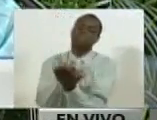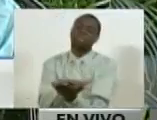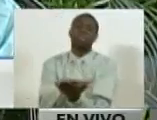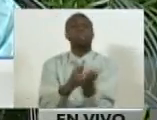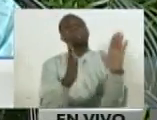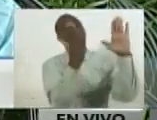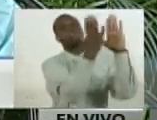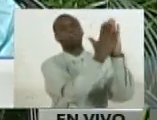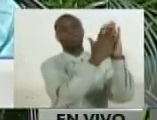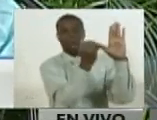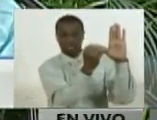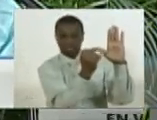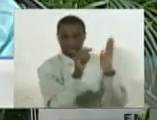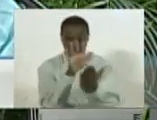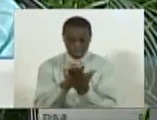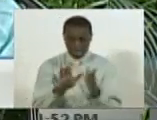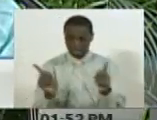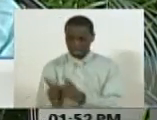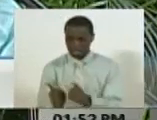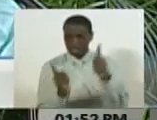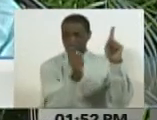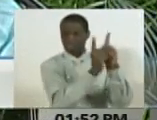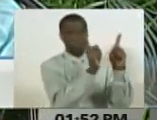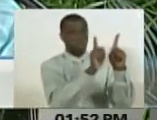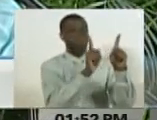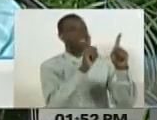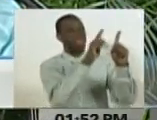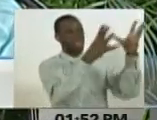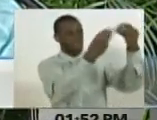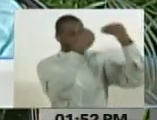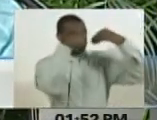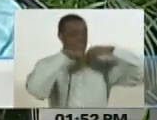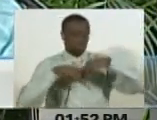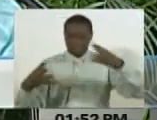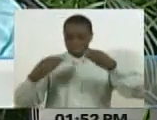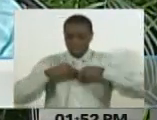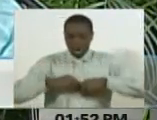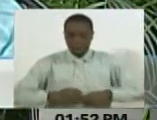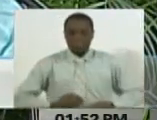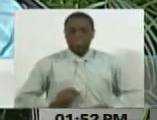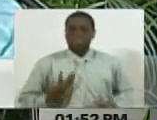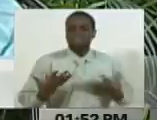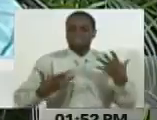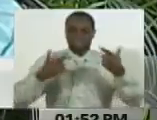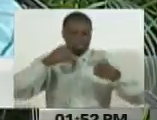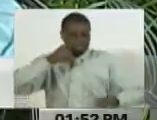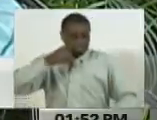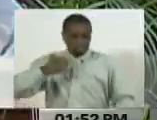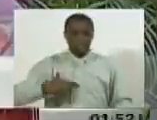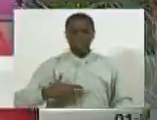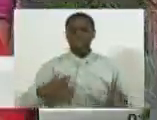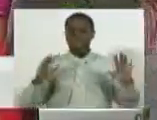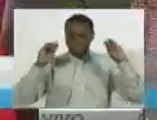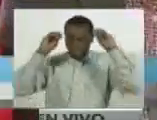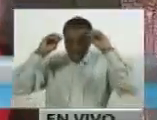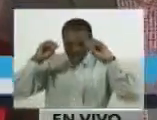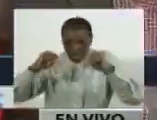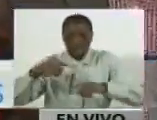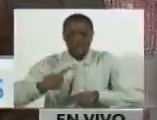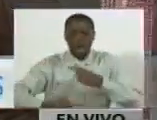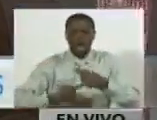que convertirse en un espíritu vivo, encarnado en la acción pedagógica diaria de